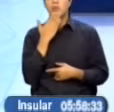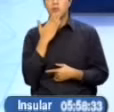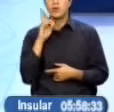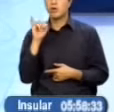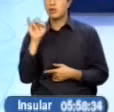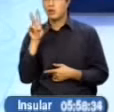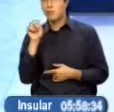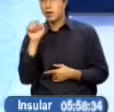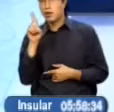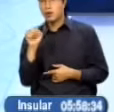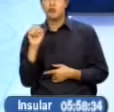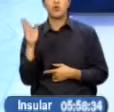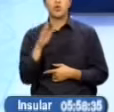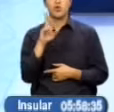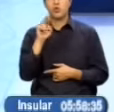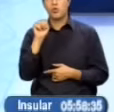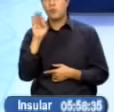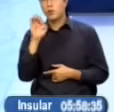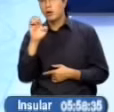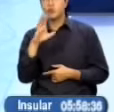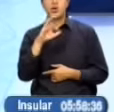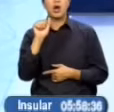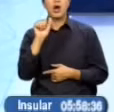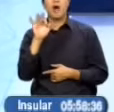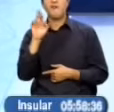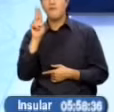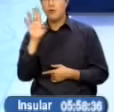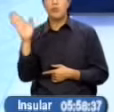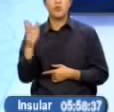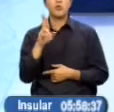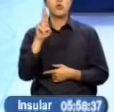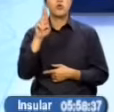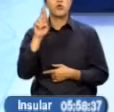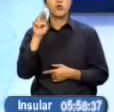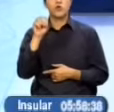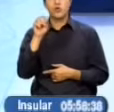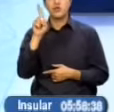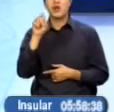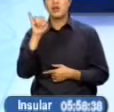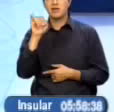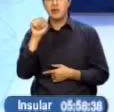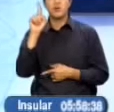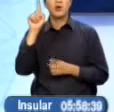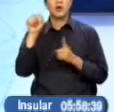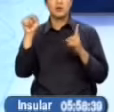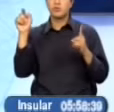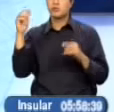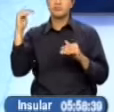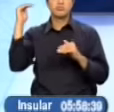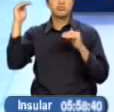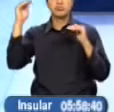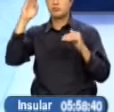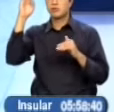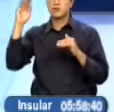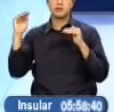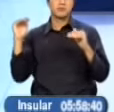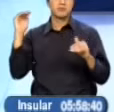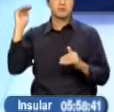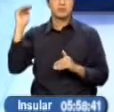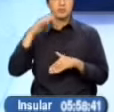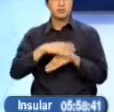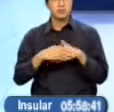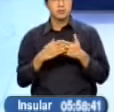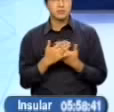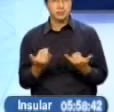rivaldo estuvo roberto carlos estuvo café estuvo ronaldinho gaúcho romario entre otros grandes del fútbol al diverso de